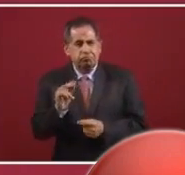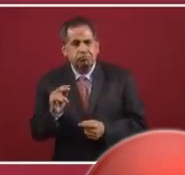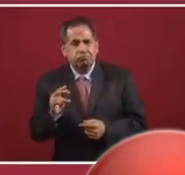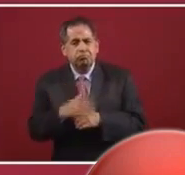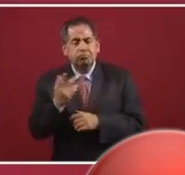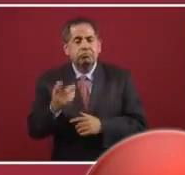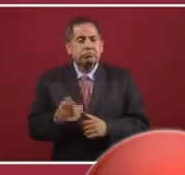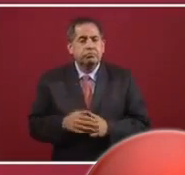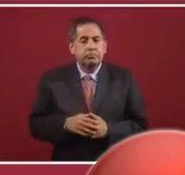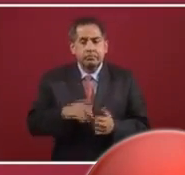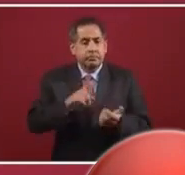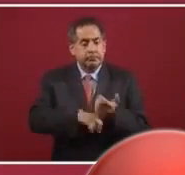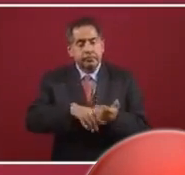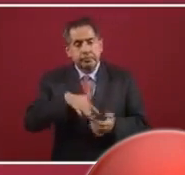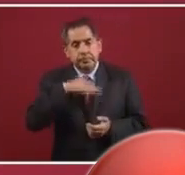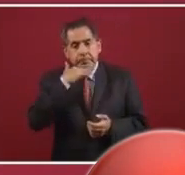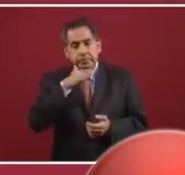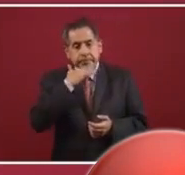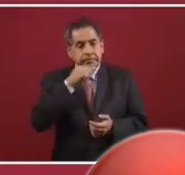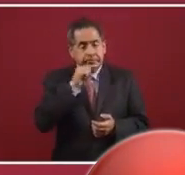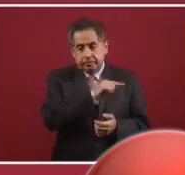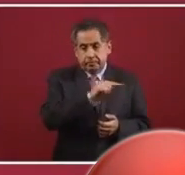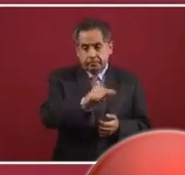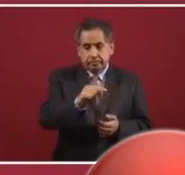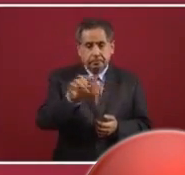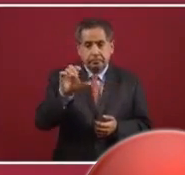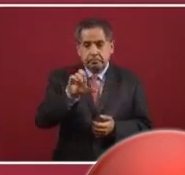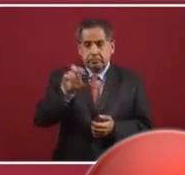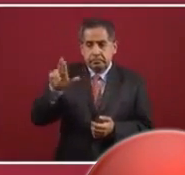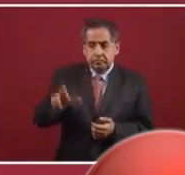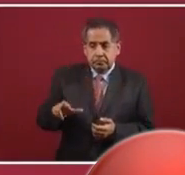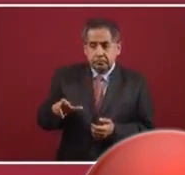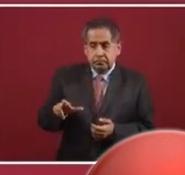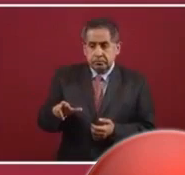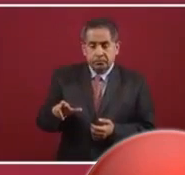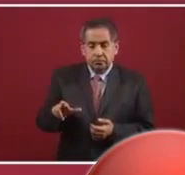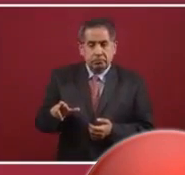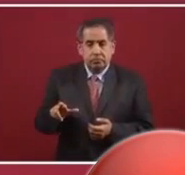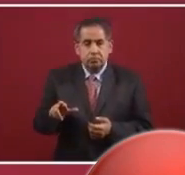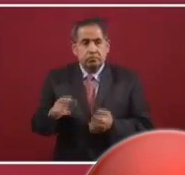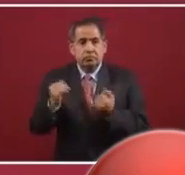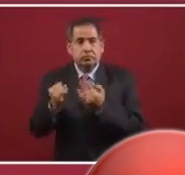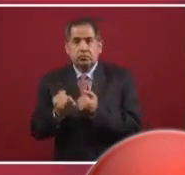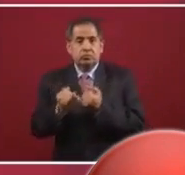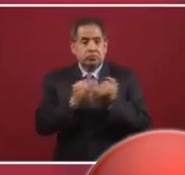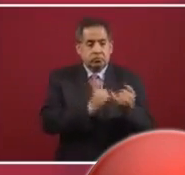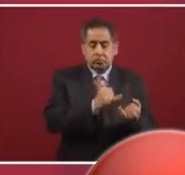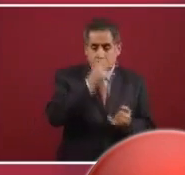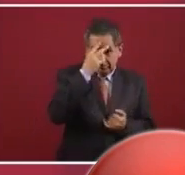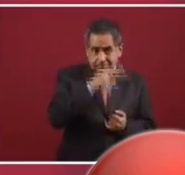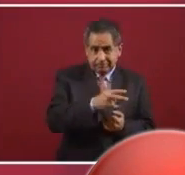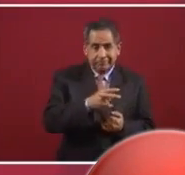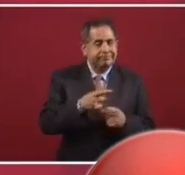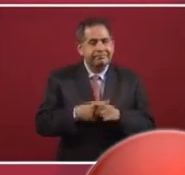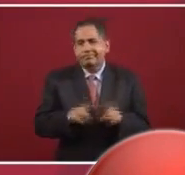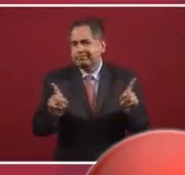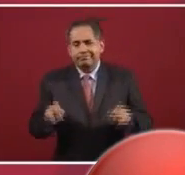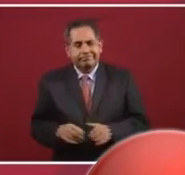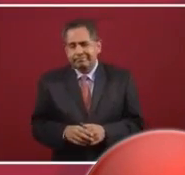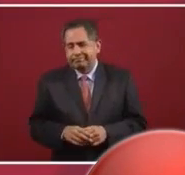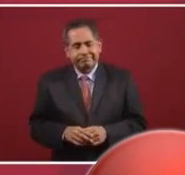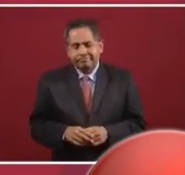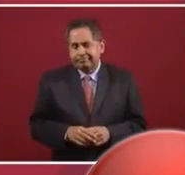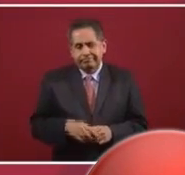porque la corrupción en Costa Rica no es la corrupción que había en México.